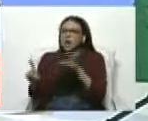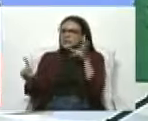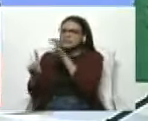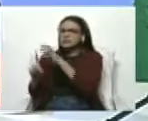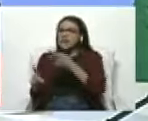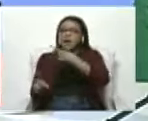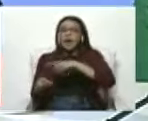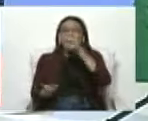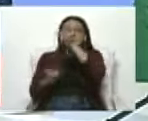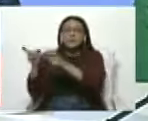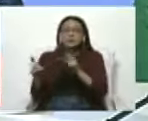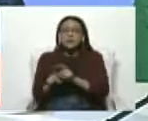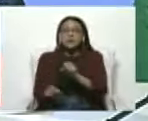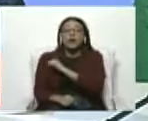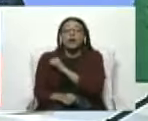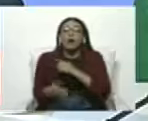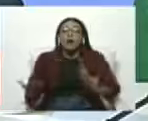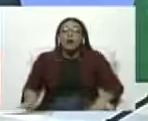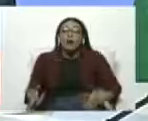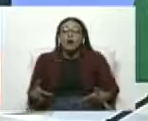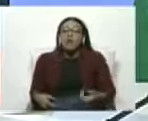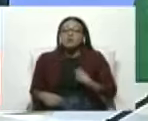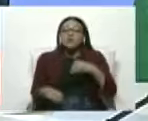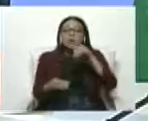se movilice, para